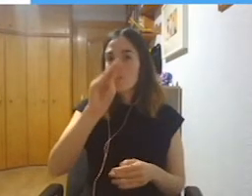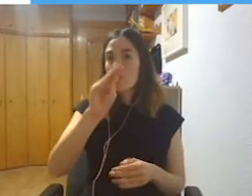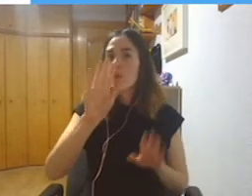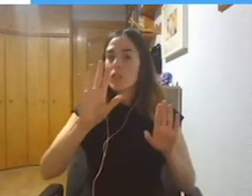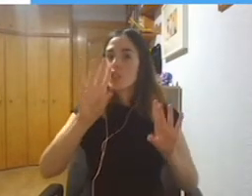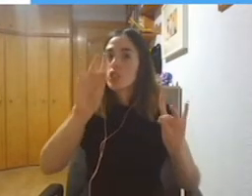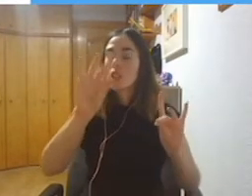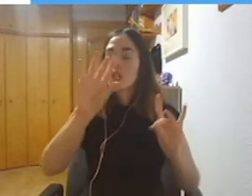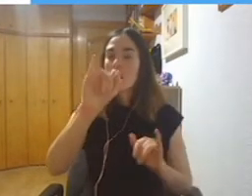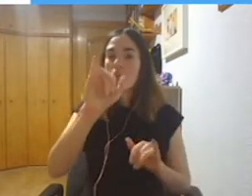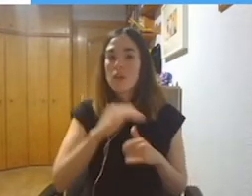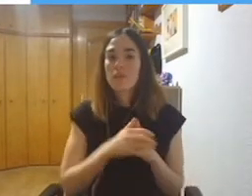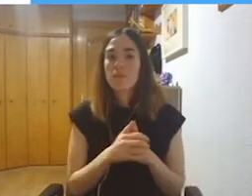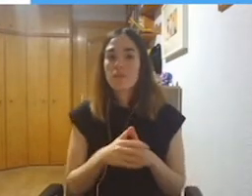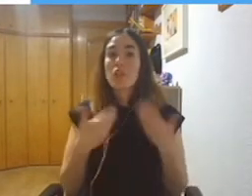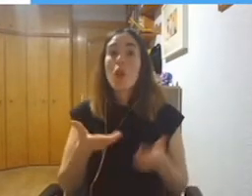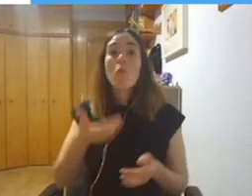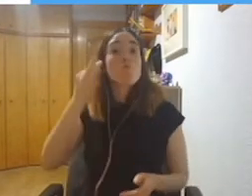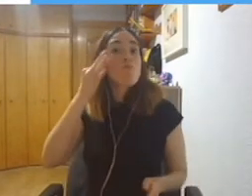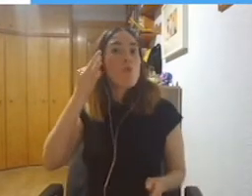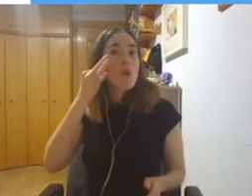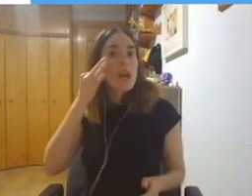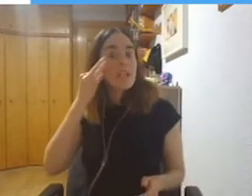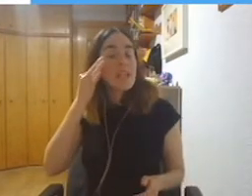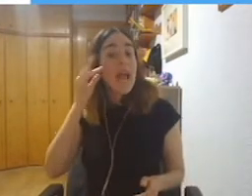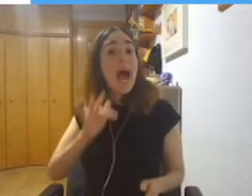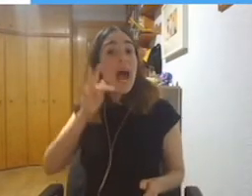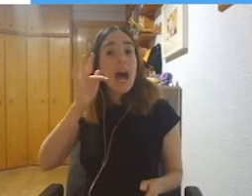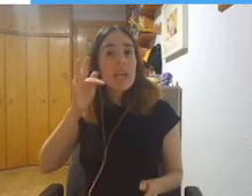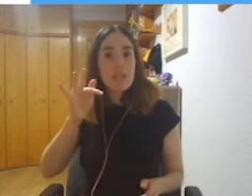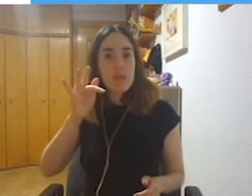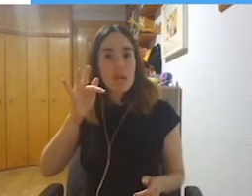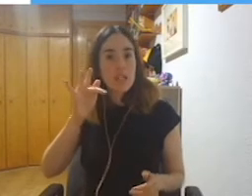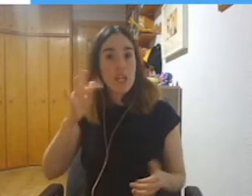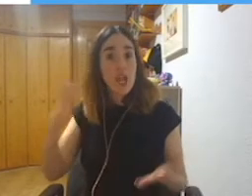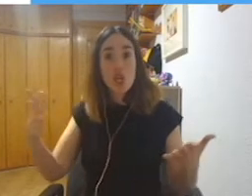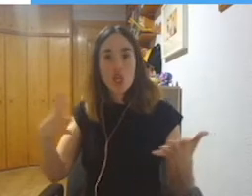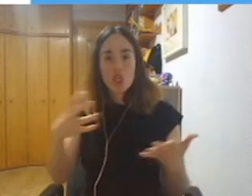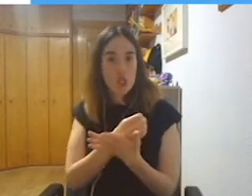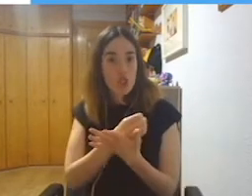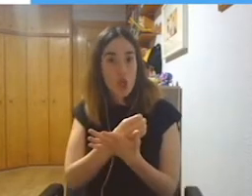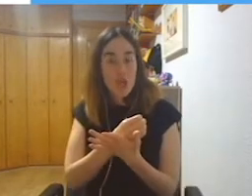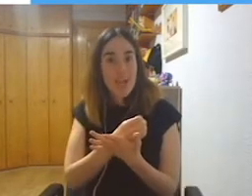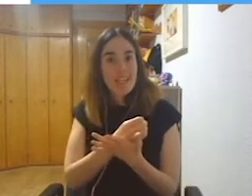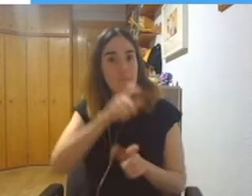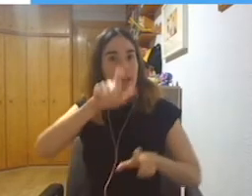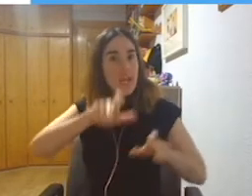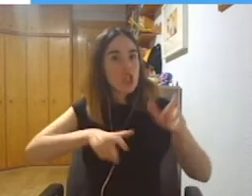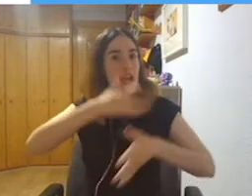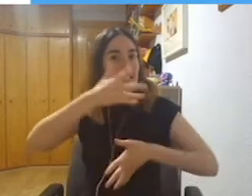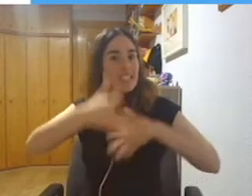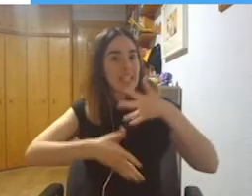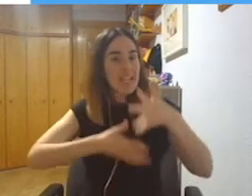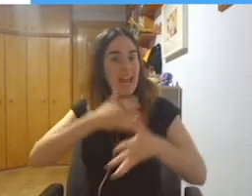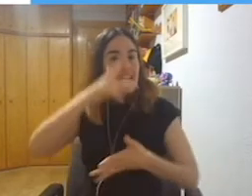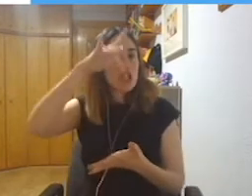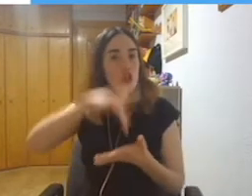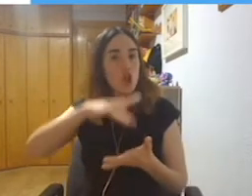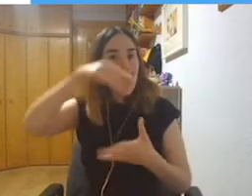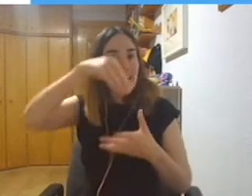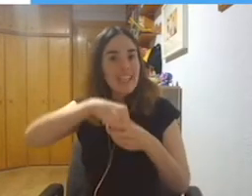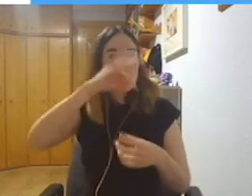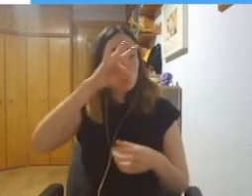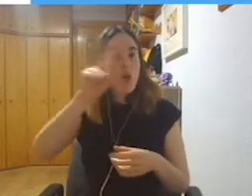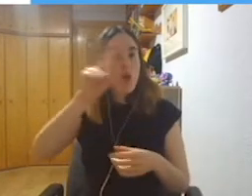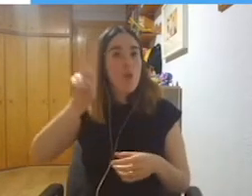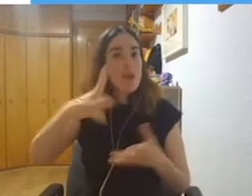aquí. Pues en este caso, mujeres. Y además, total, todas las personas signantes que salen en Gol